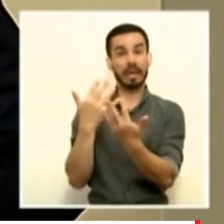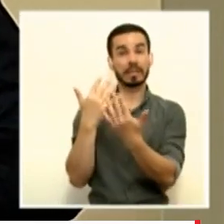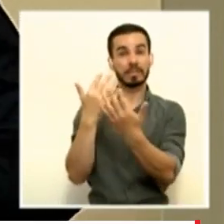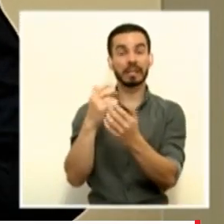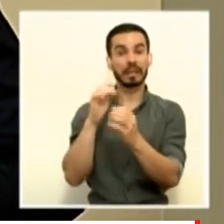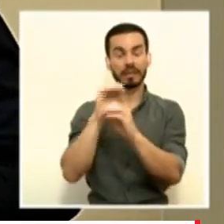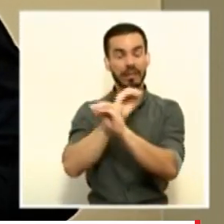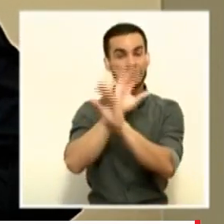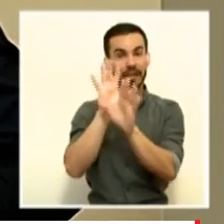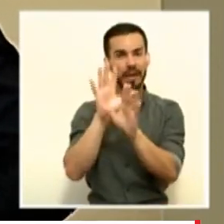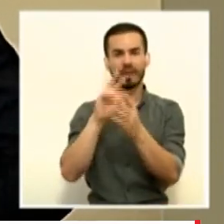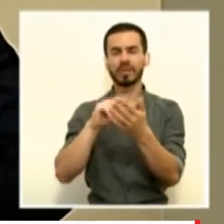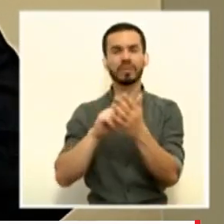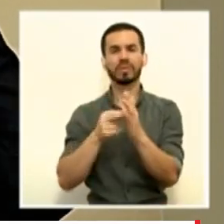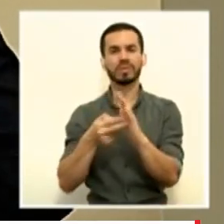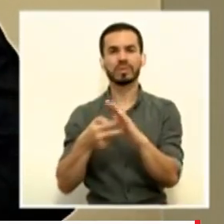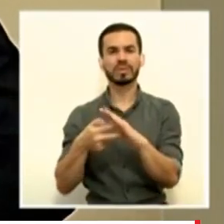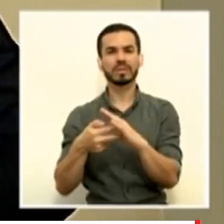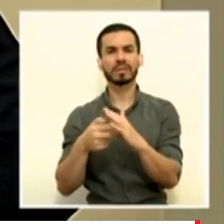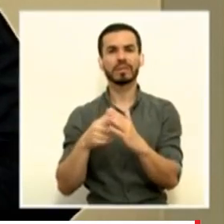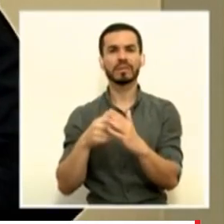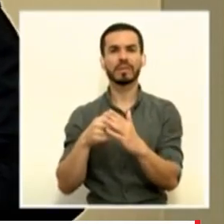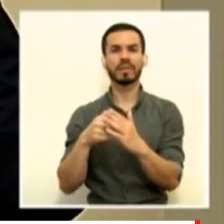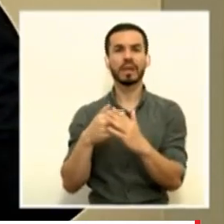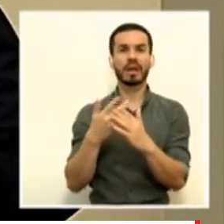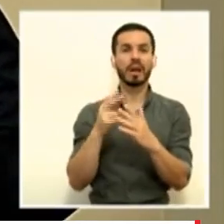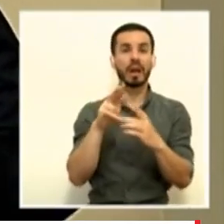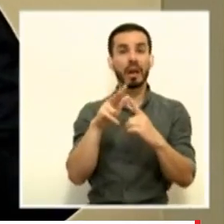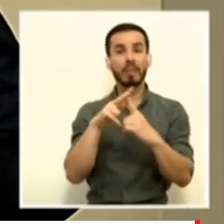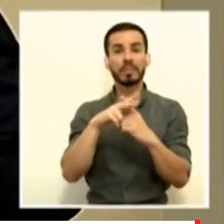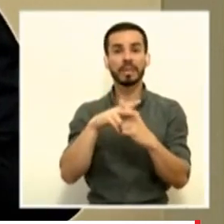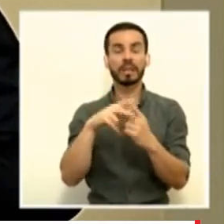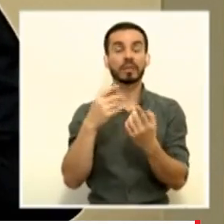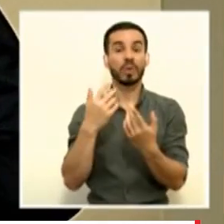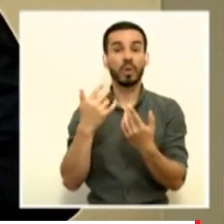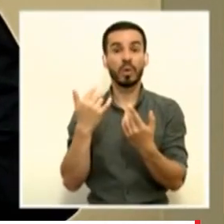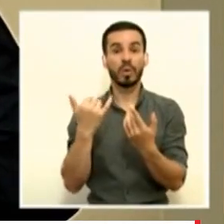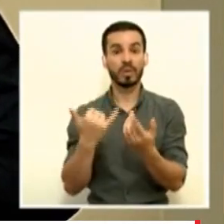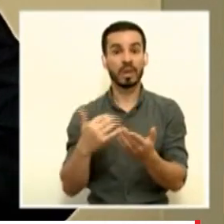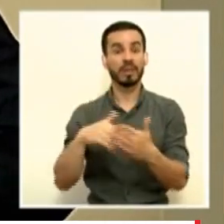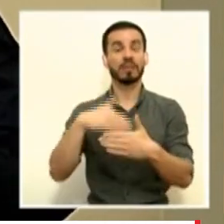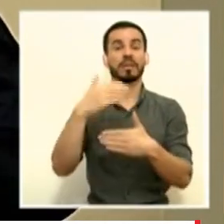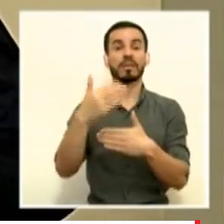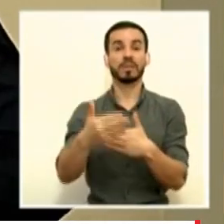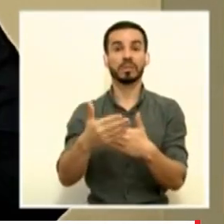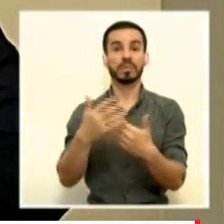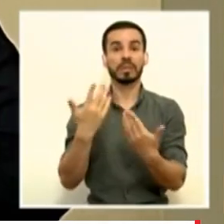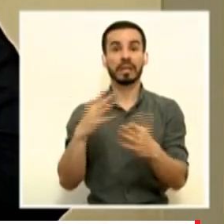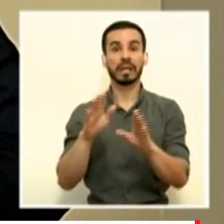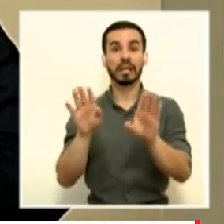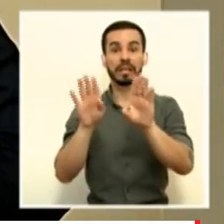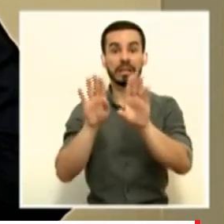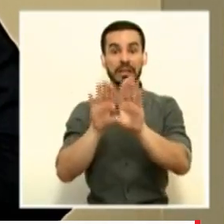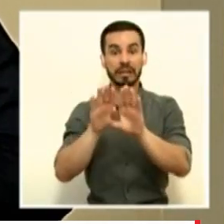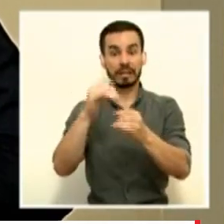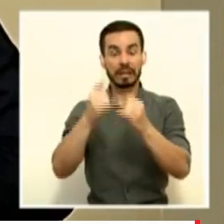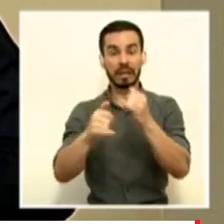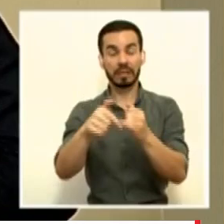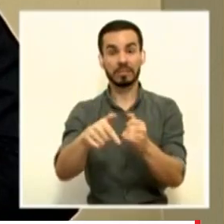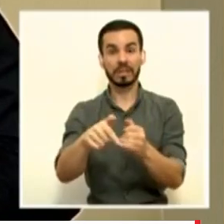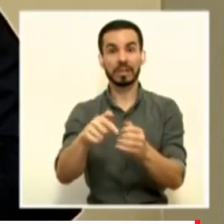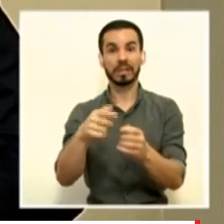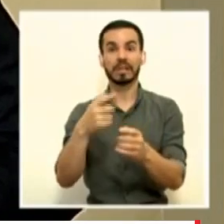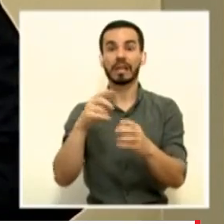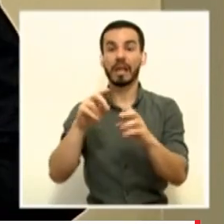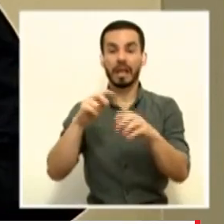claras. No significa que durante la aplicación o inmediatamente después de que cierre el periodo que hemos